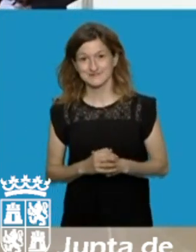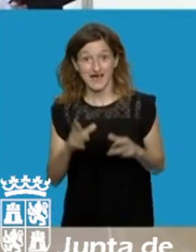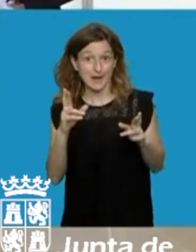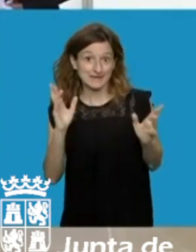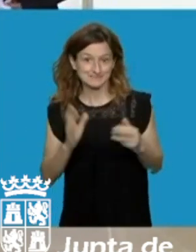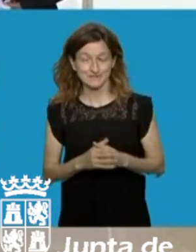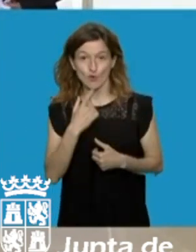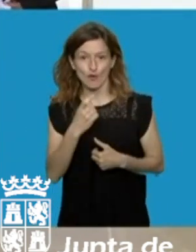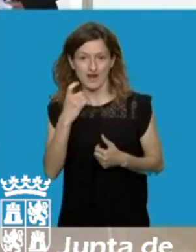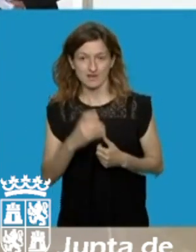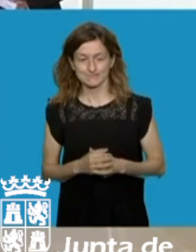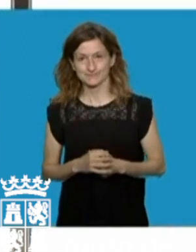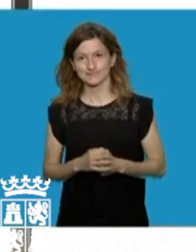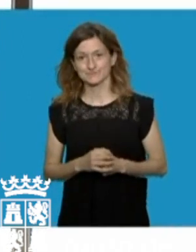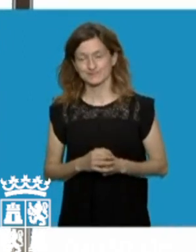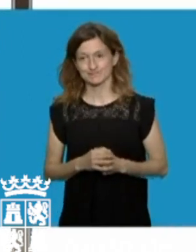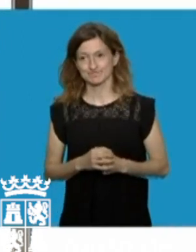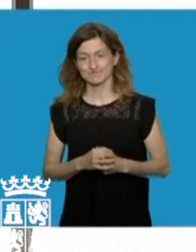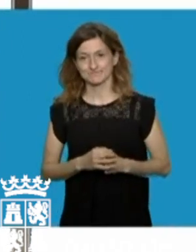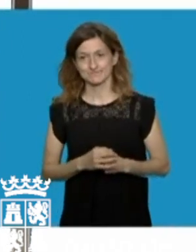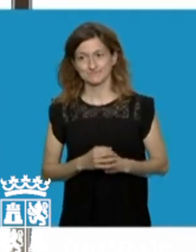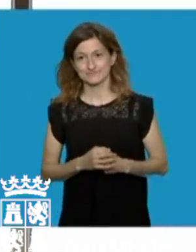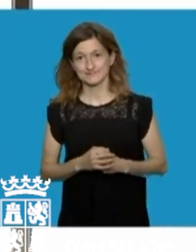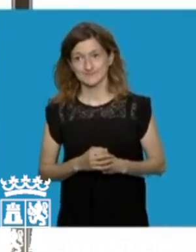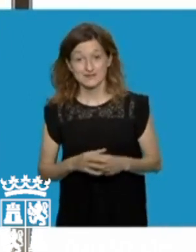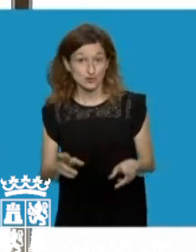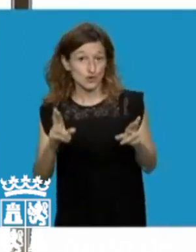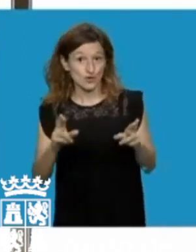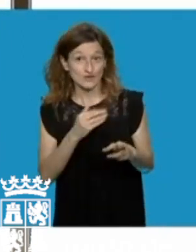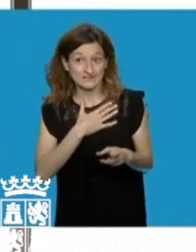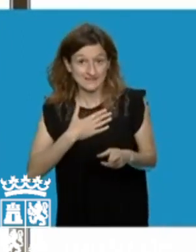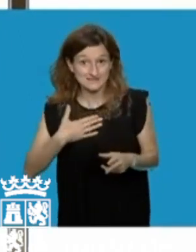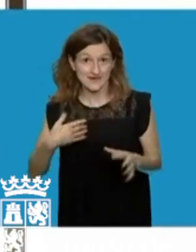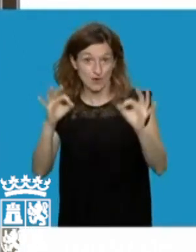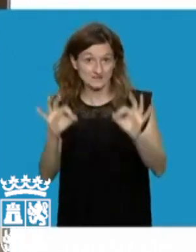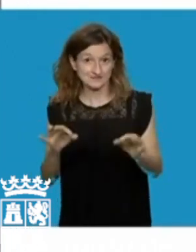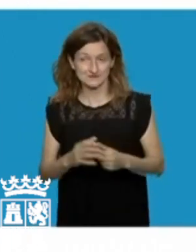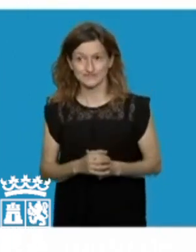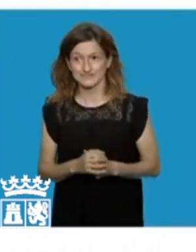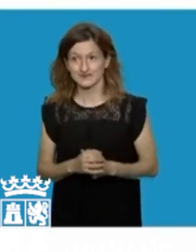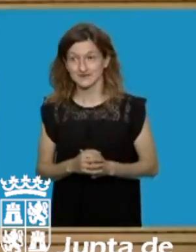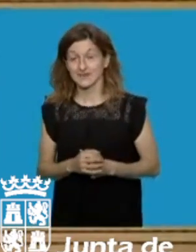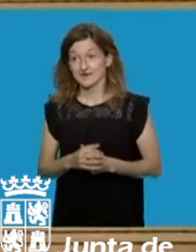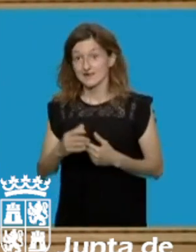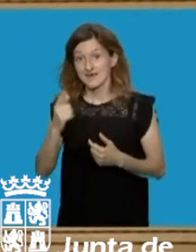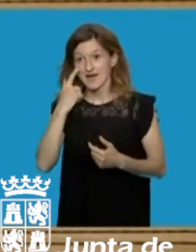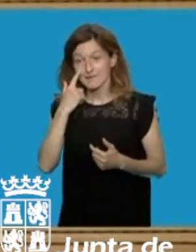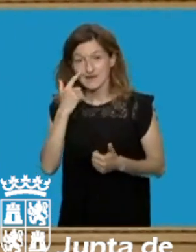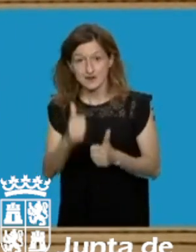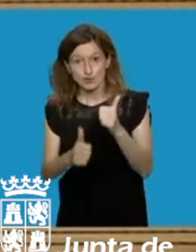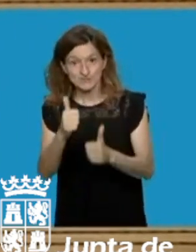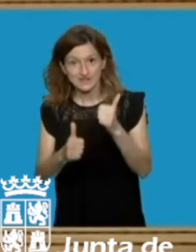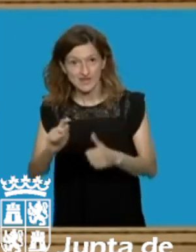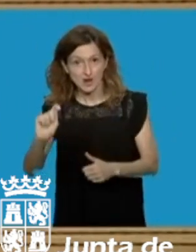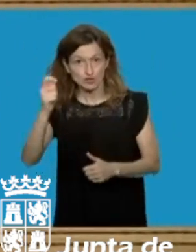ver. Ojalá. Yo esperamos. Lo que deseo, que sea así. Pero bueno. Ojalá el día que tenga que competir por esa presea consiga